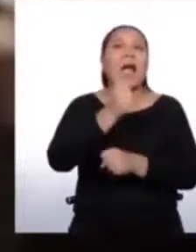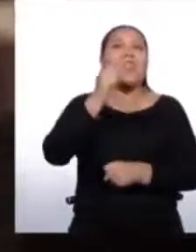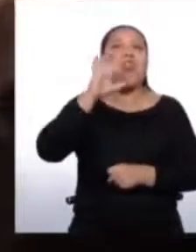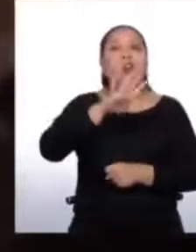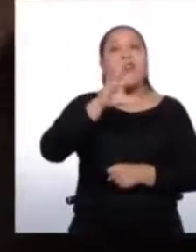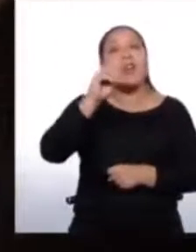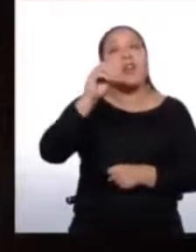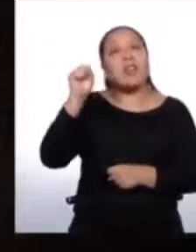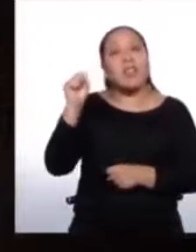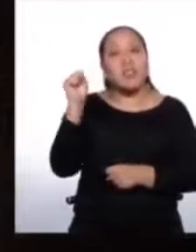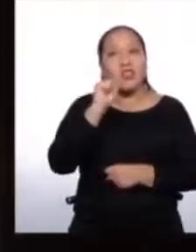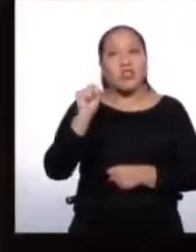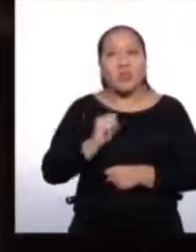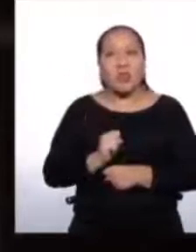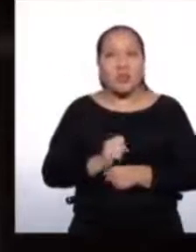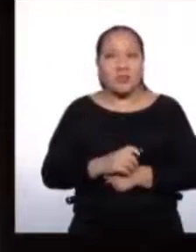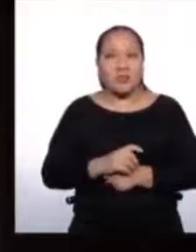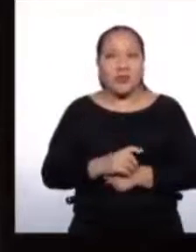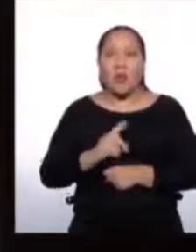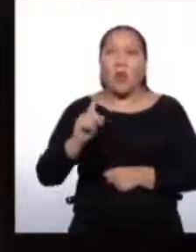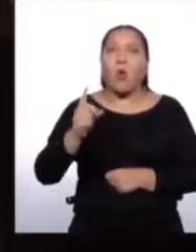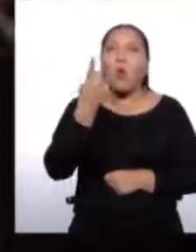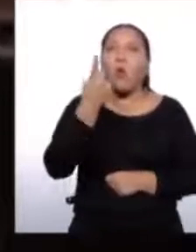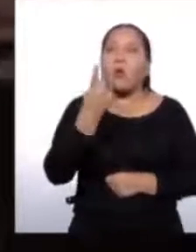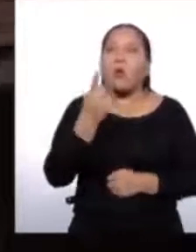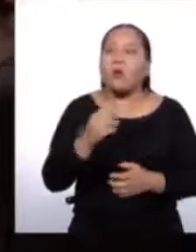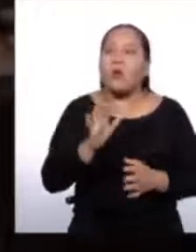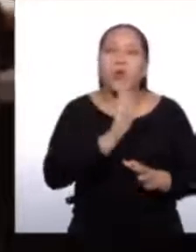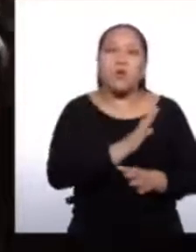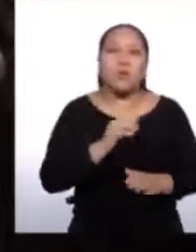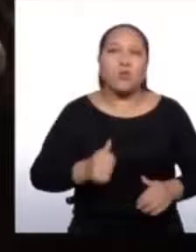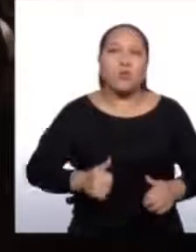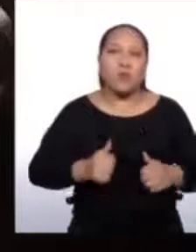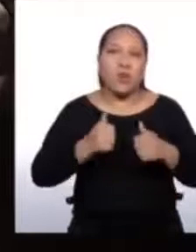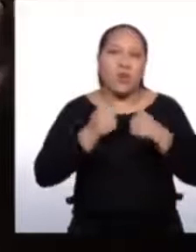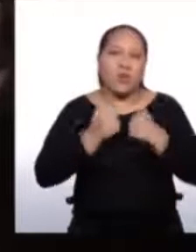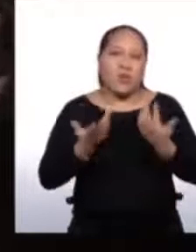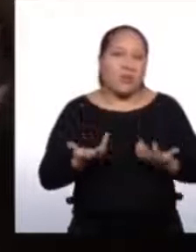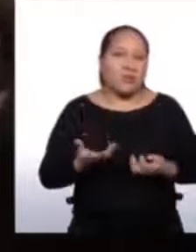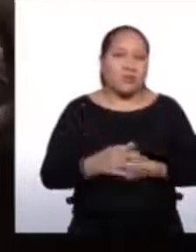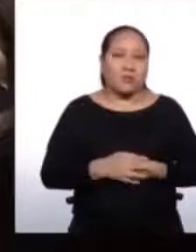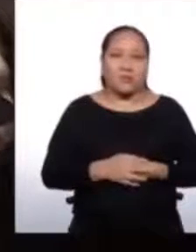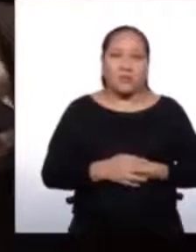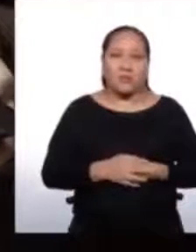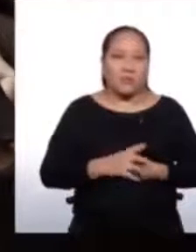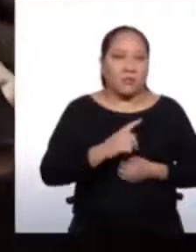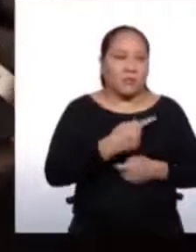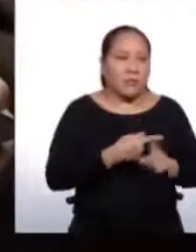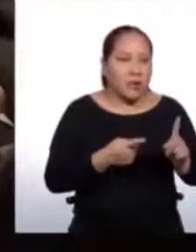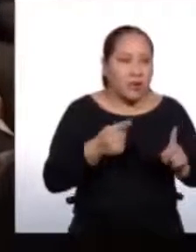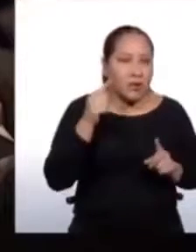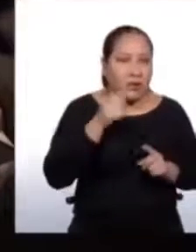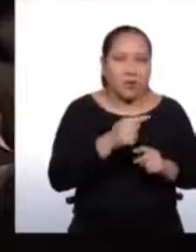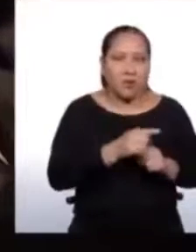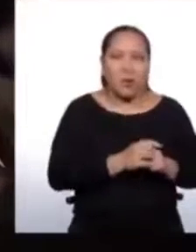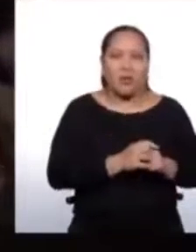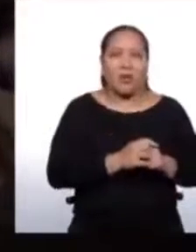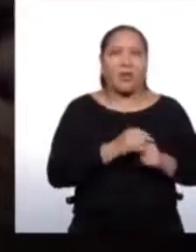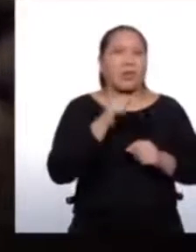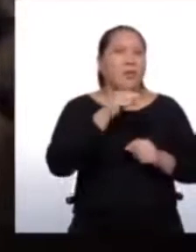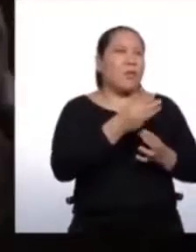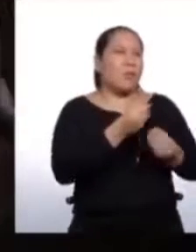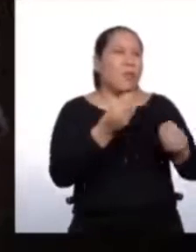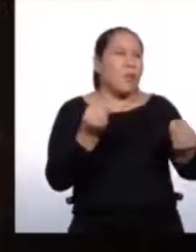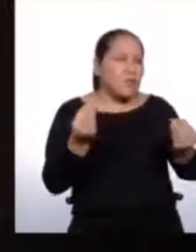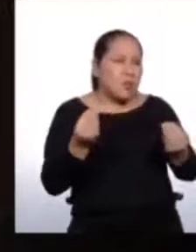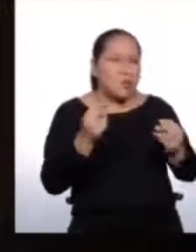sucediera. De lo contrario, su vida habría sido tan absolutamente mediocre que se hubiera convertido en un caso interesante, excepcional de mediocridad,